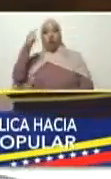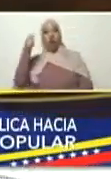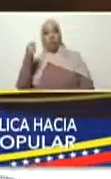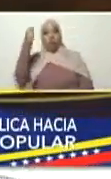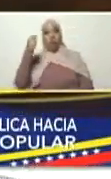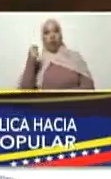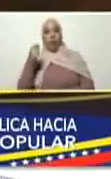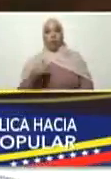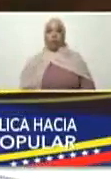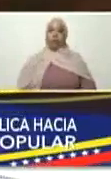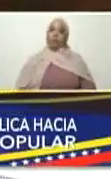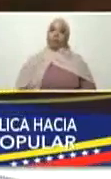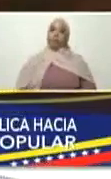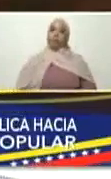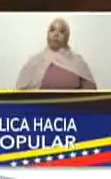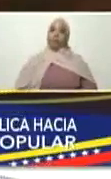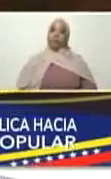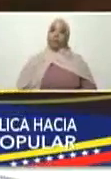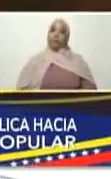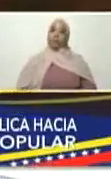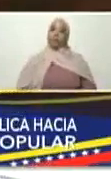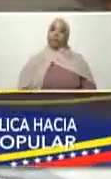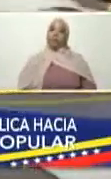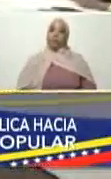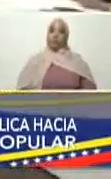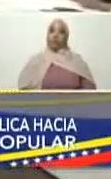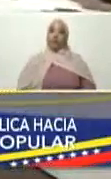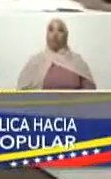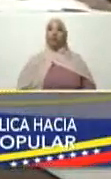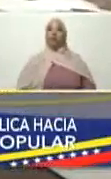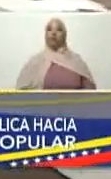nacional. Correcto. Muy bien, aquí